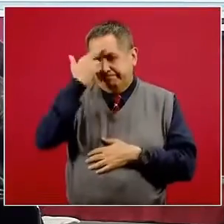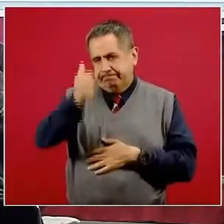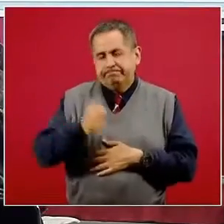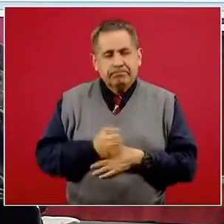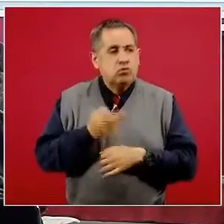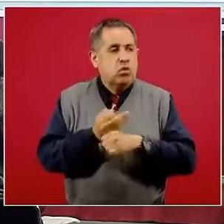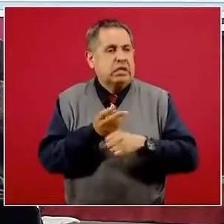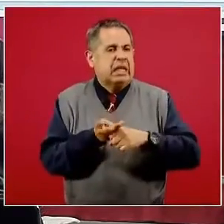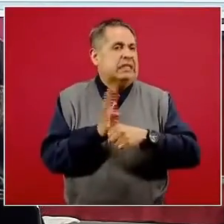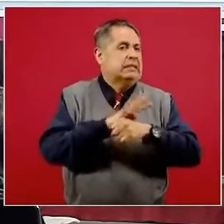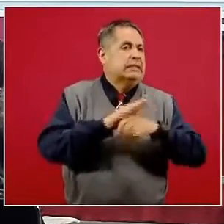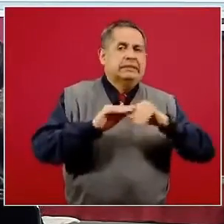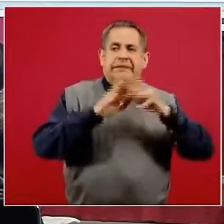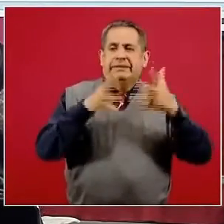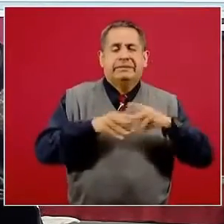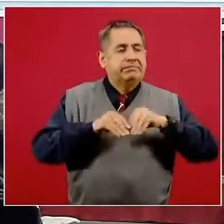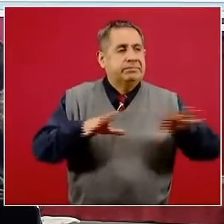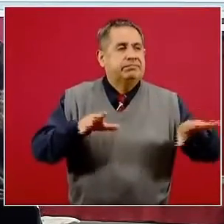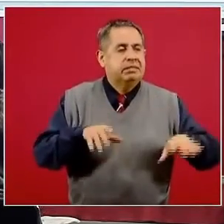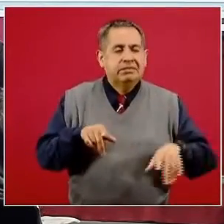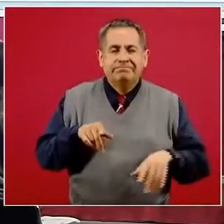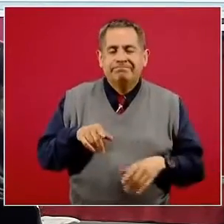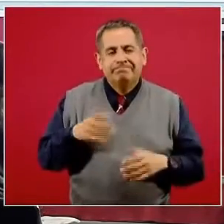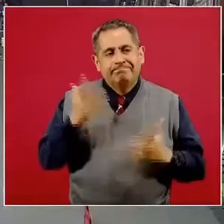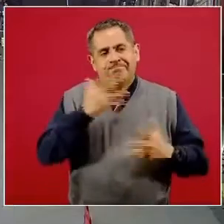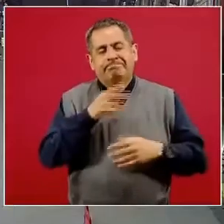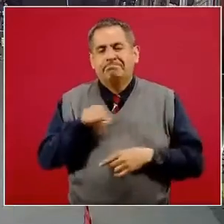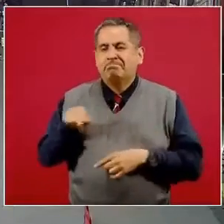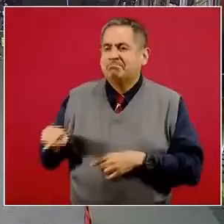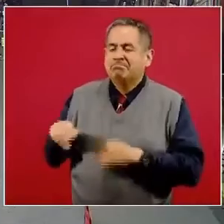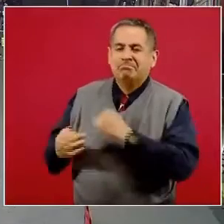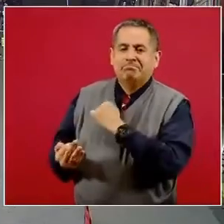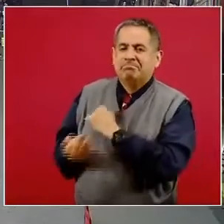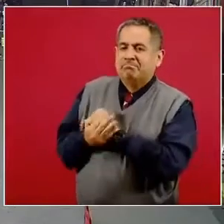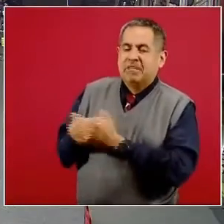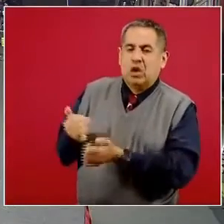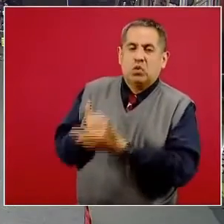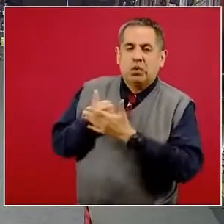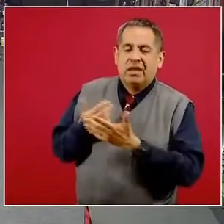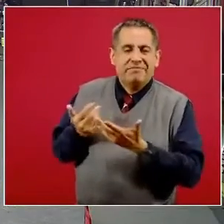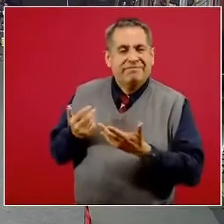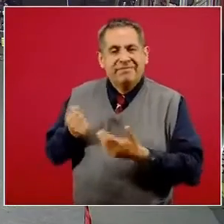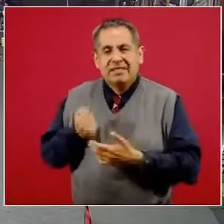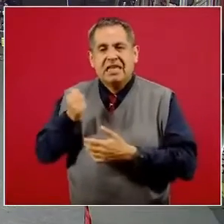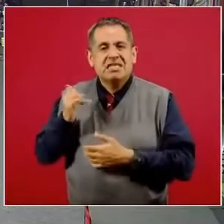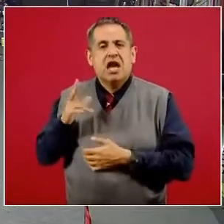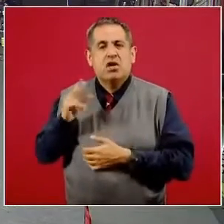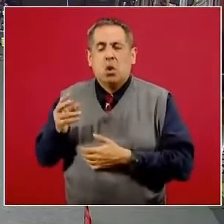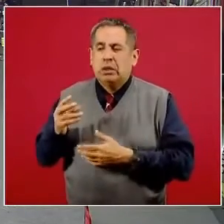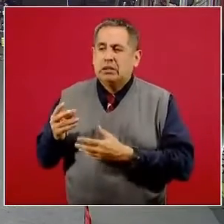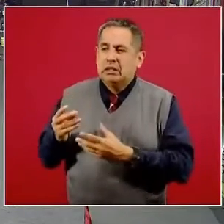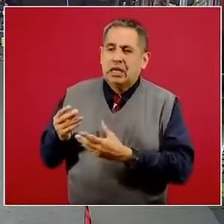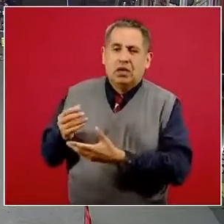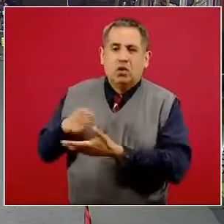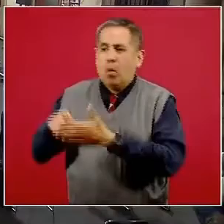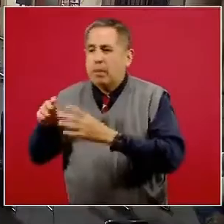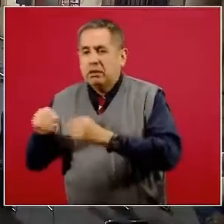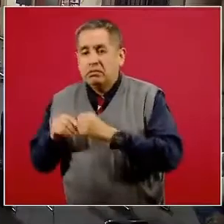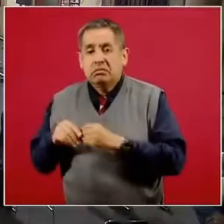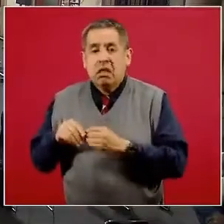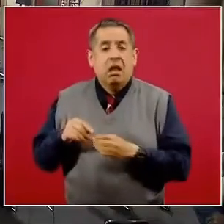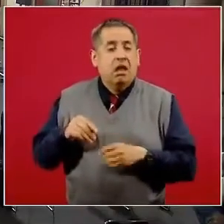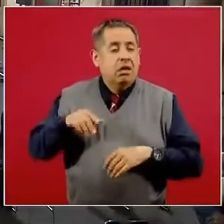salud como la COVID-19. Estamos menos preparados porque ha habido una sustitución de este